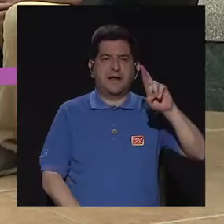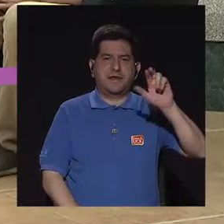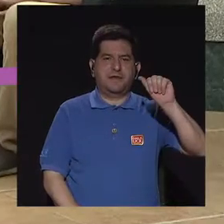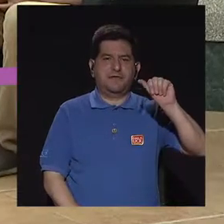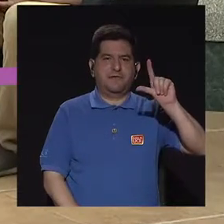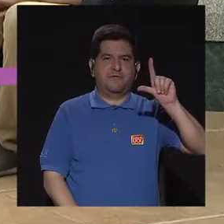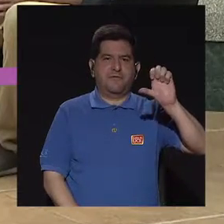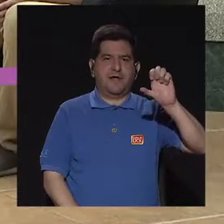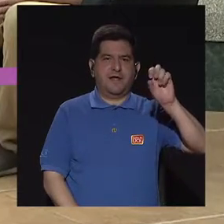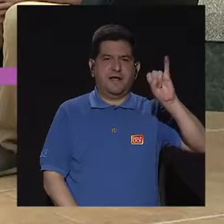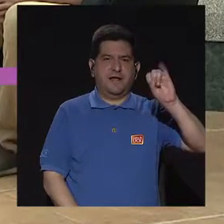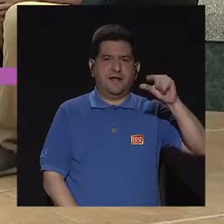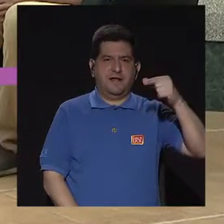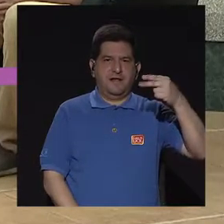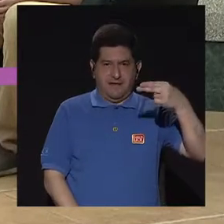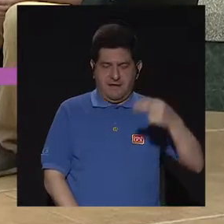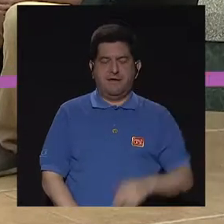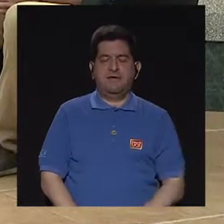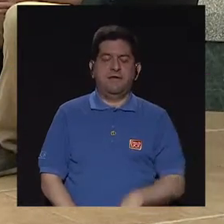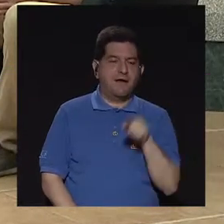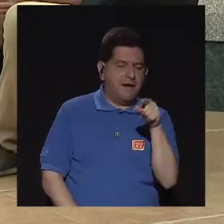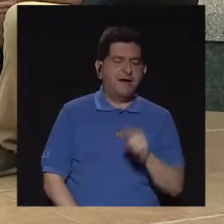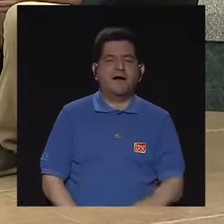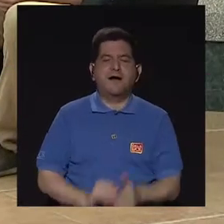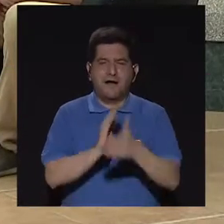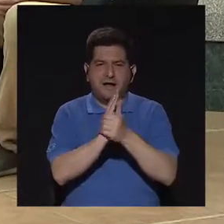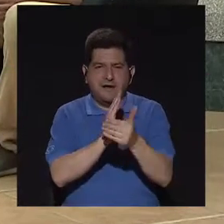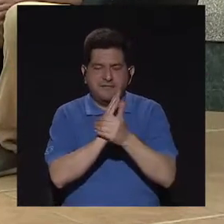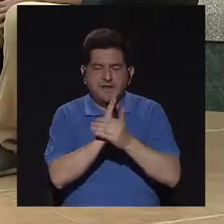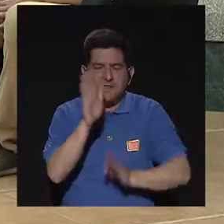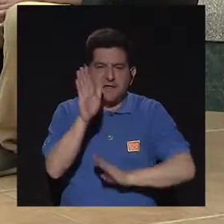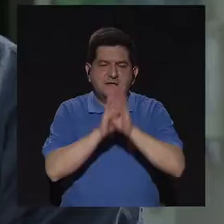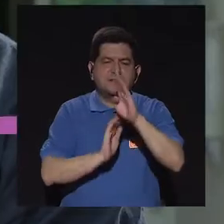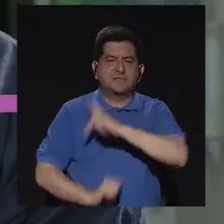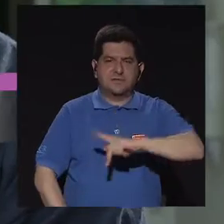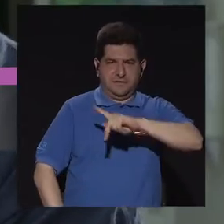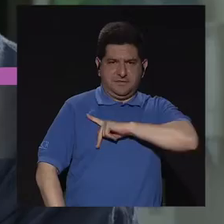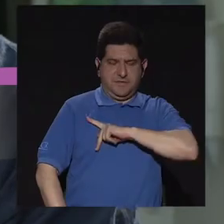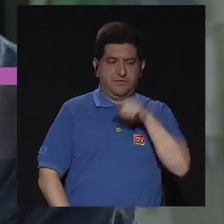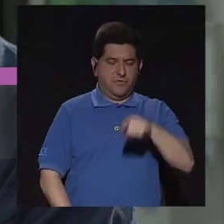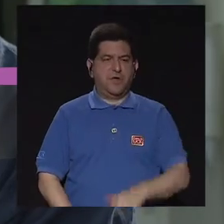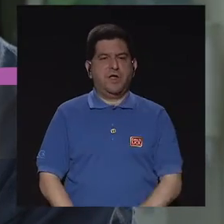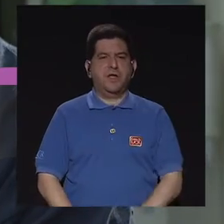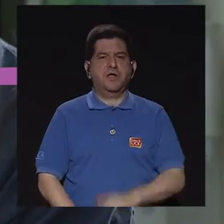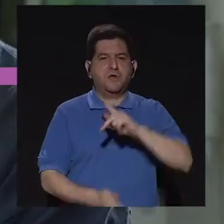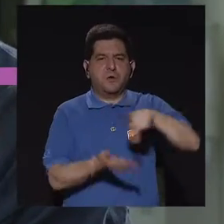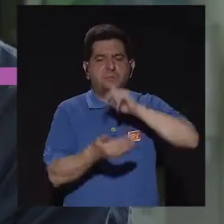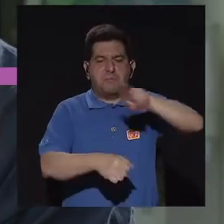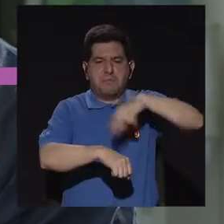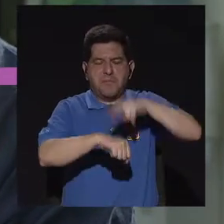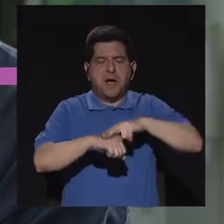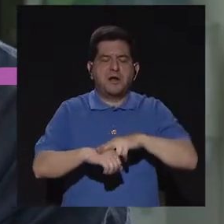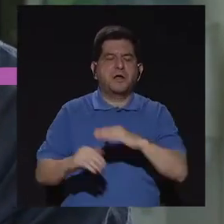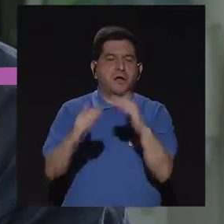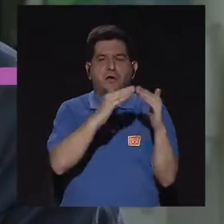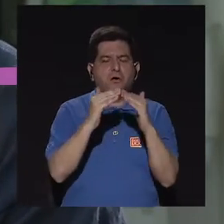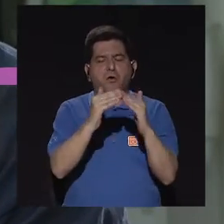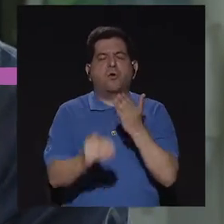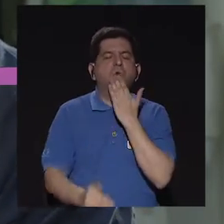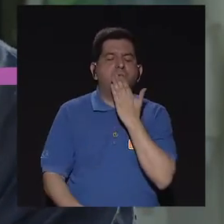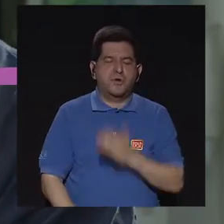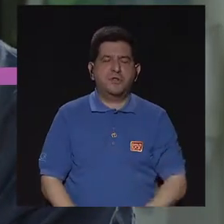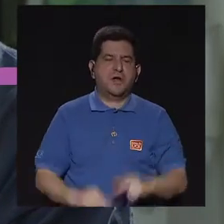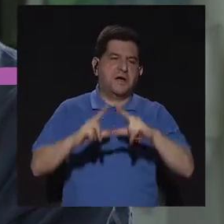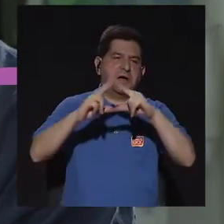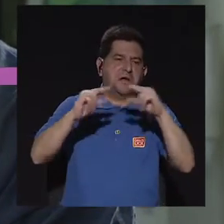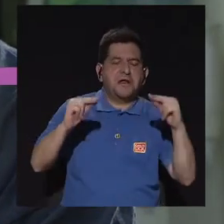donde más que todo lo que obtienen son como habilidades de desarrollo personal. Uh-huh. Ellos van a un parque nacional, a una comunidad indígena,